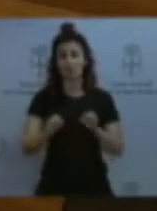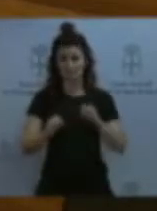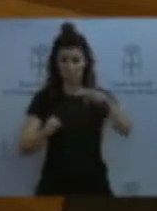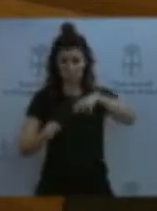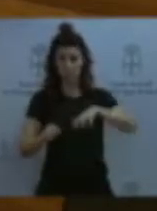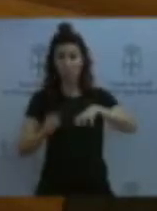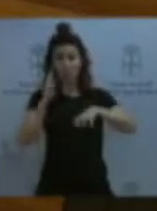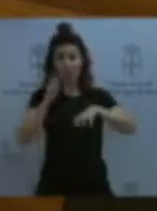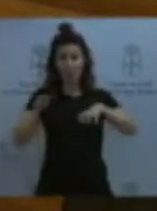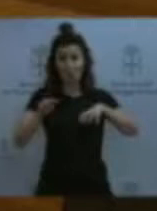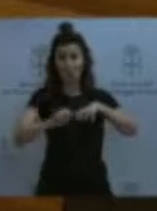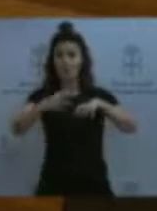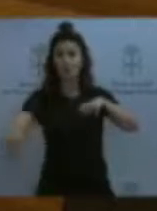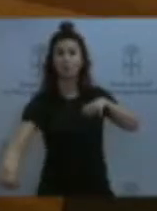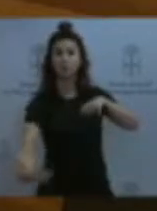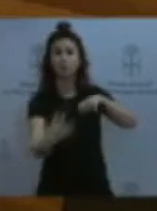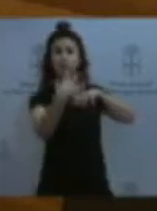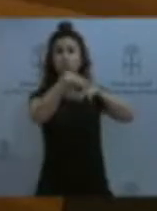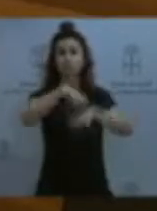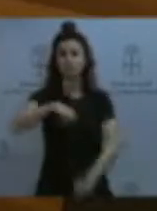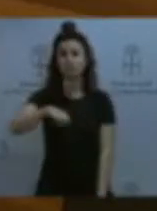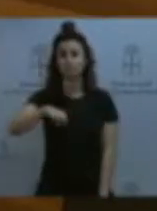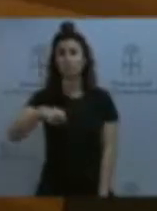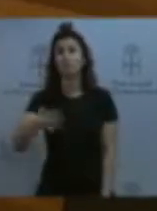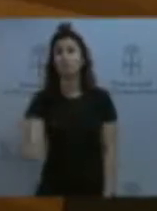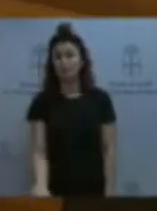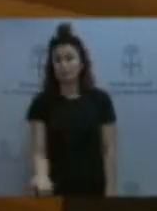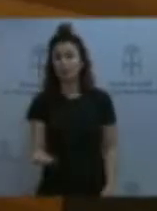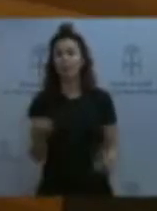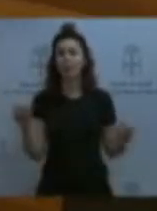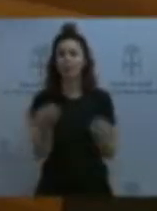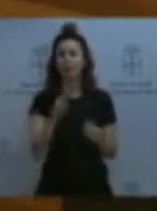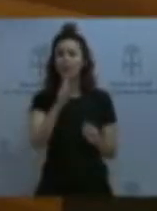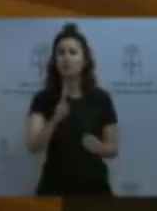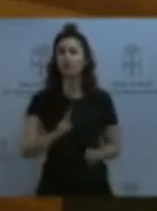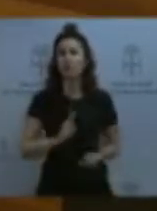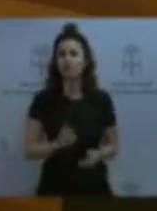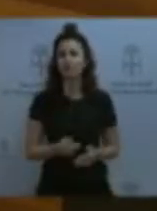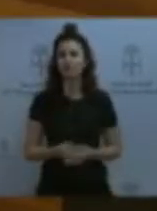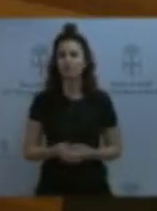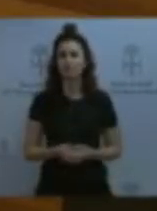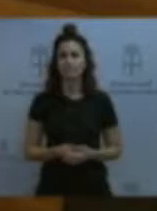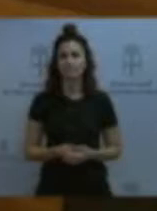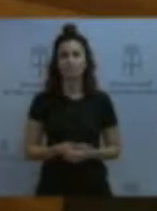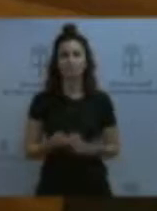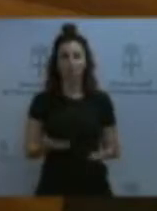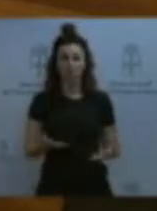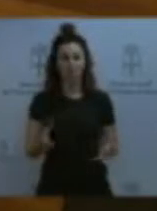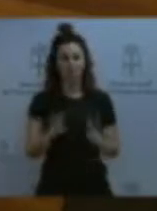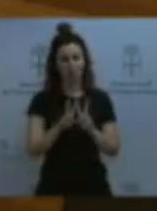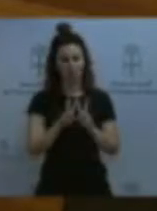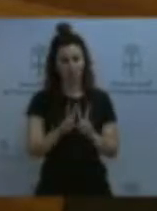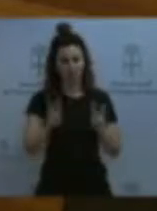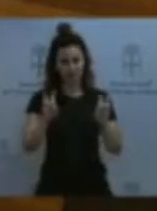Asina que debiera contestar a cuestiones muy claras, que son las que voy a poner